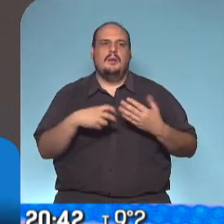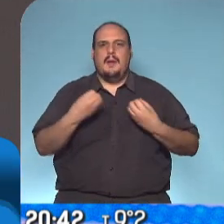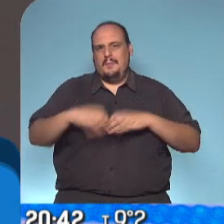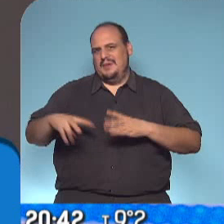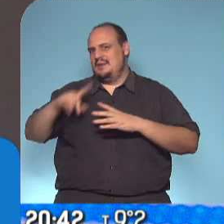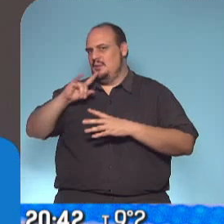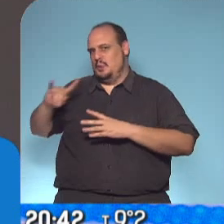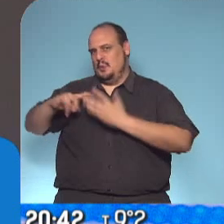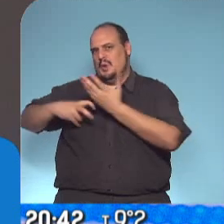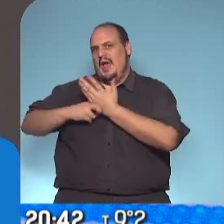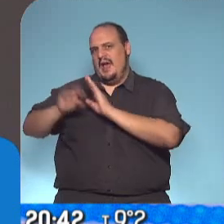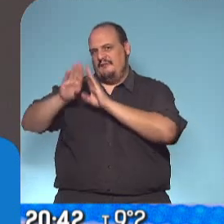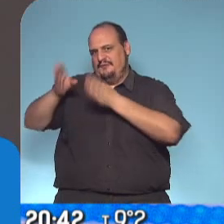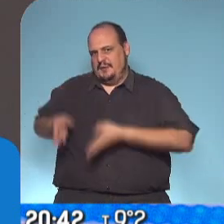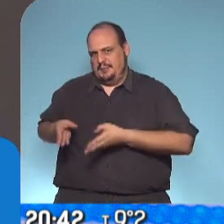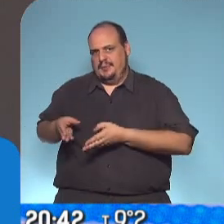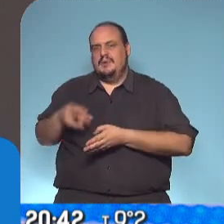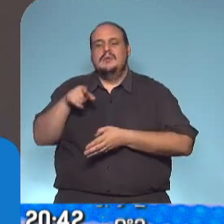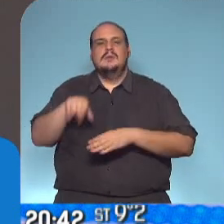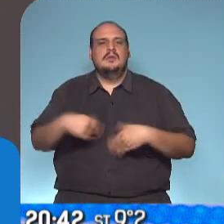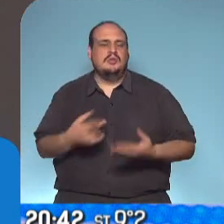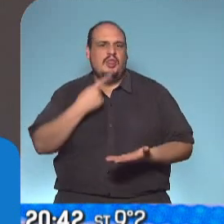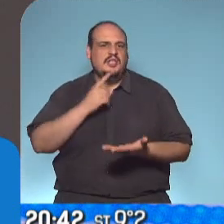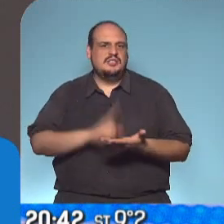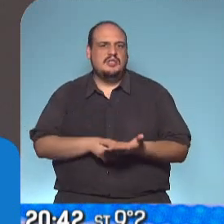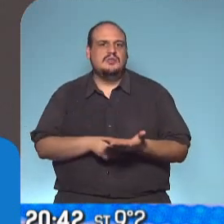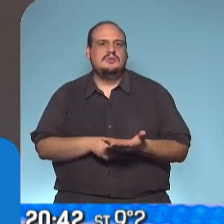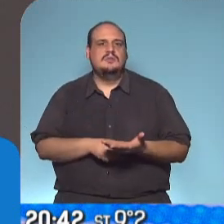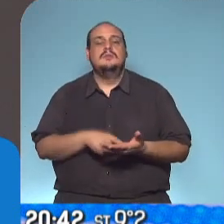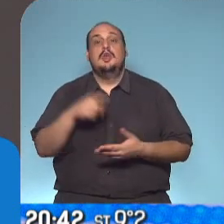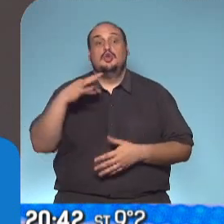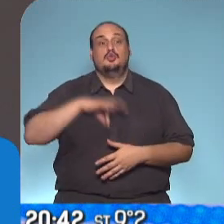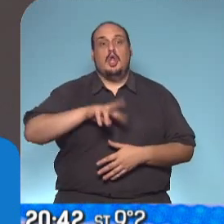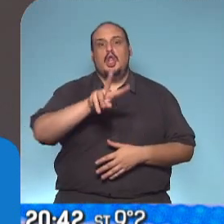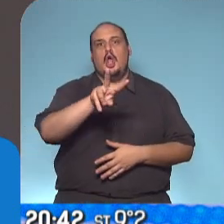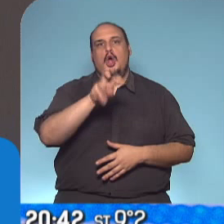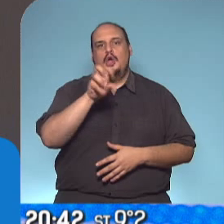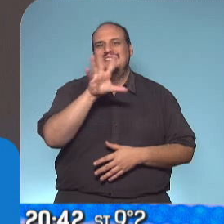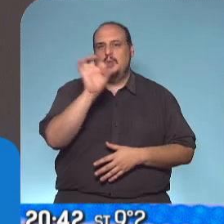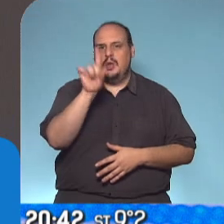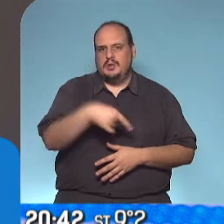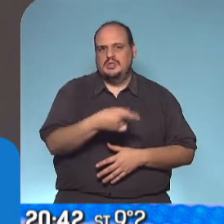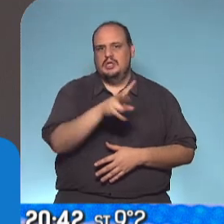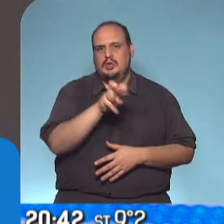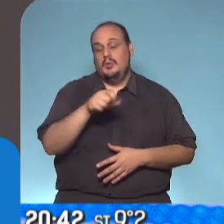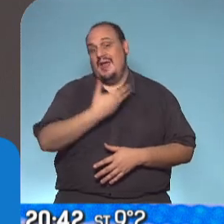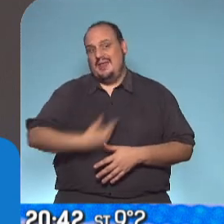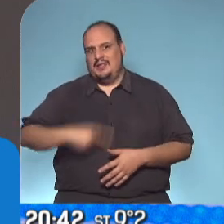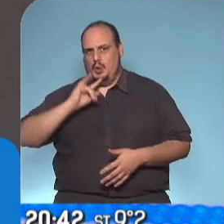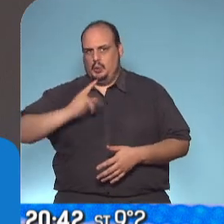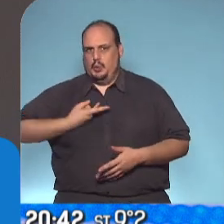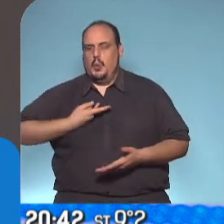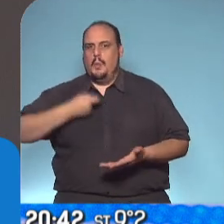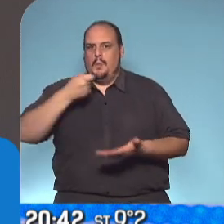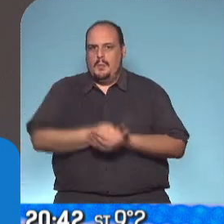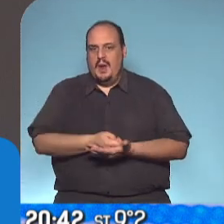una política muy importante porque además de tener la posibilidad de cobrar el 50% de su salario, que lo garantiza el Estado, que fue por